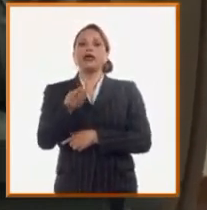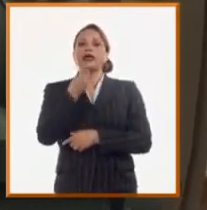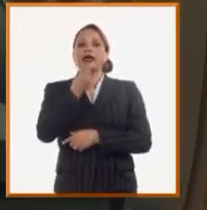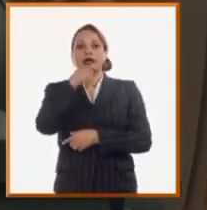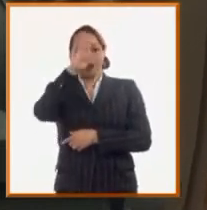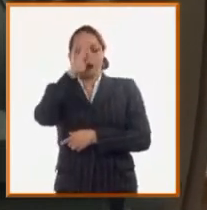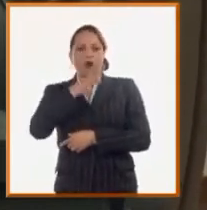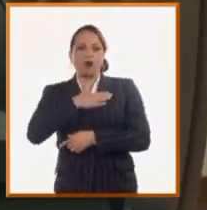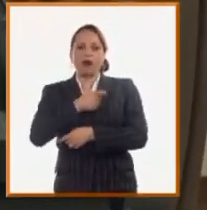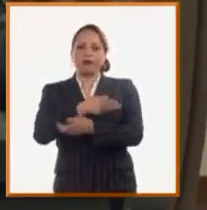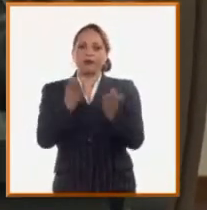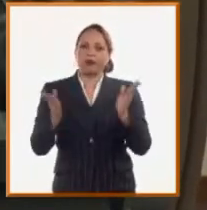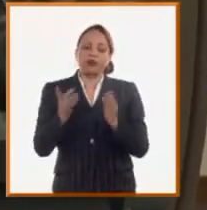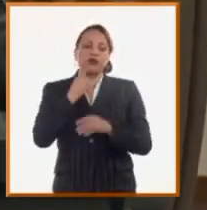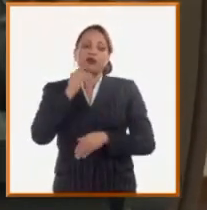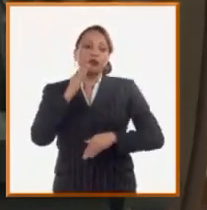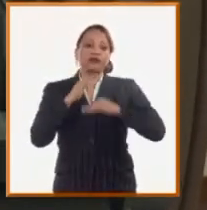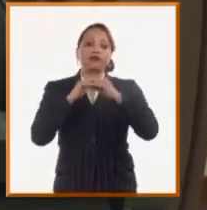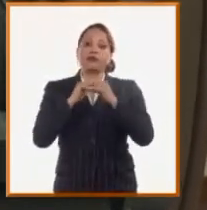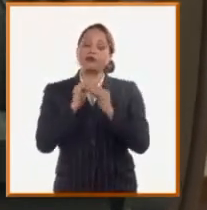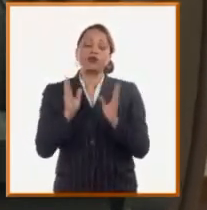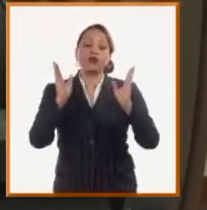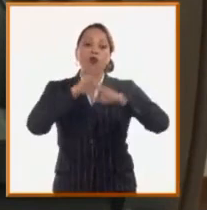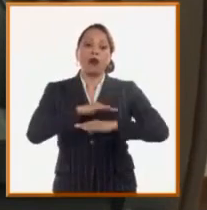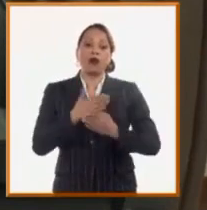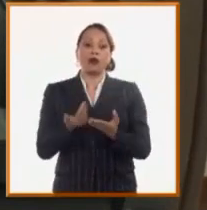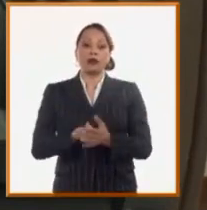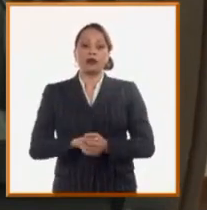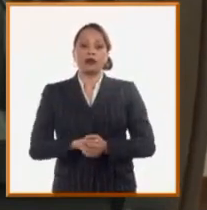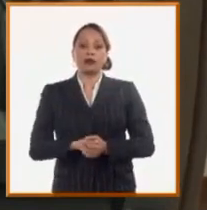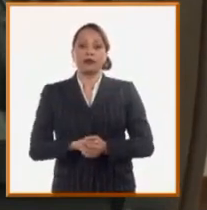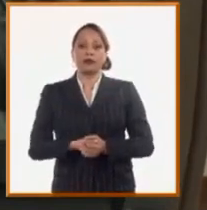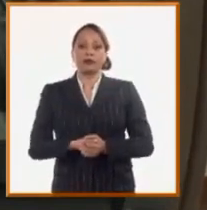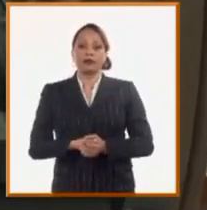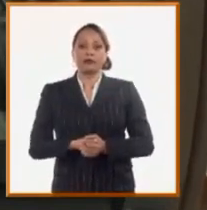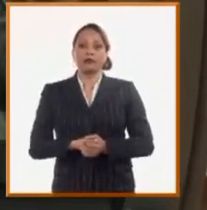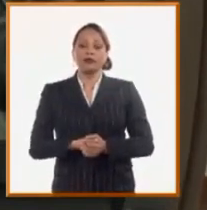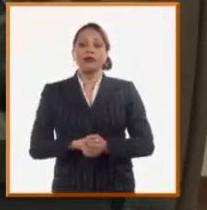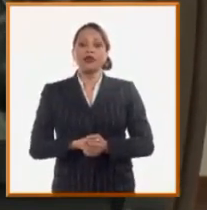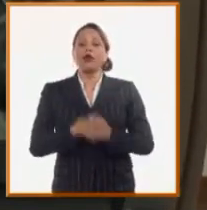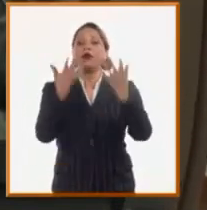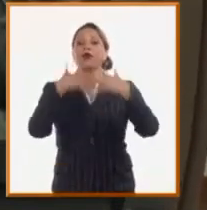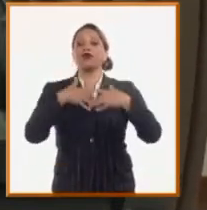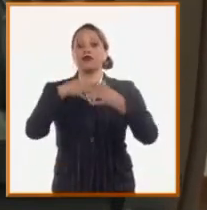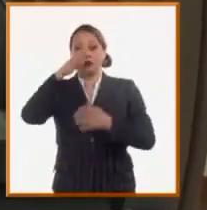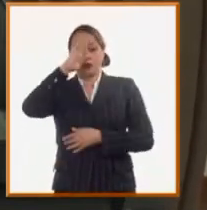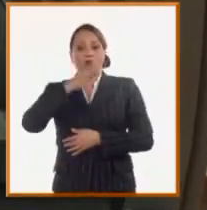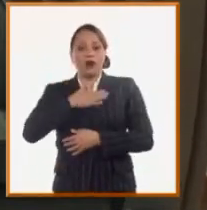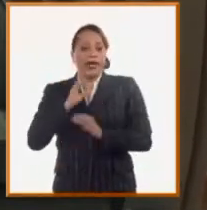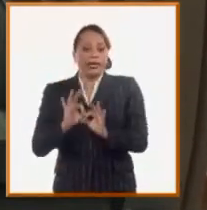no da para mucho más el dinero que nosotros ingresamos, que es lo que somos capaces de generar.